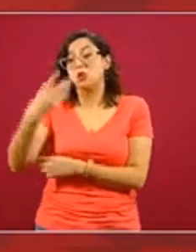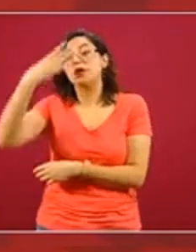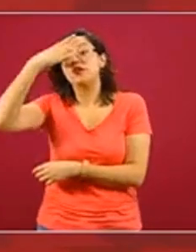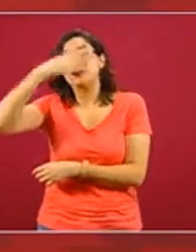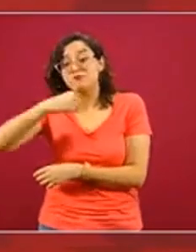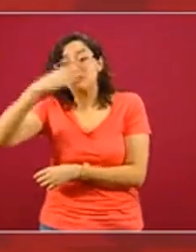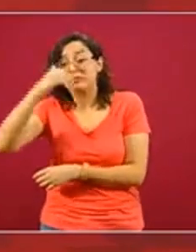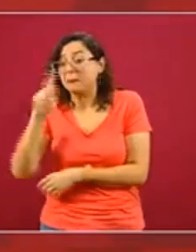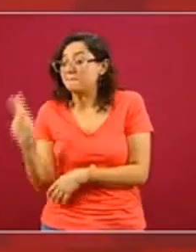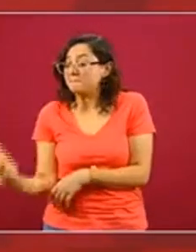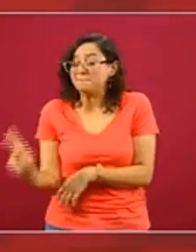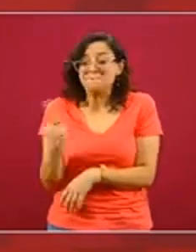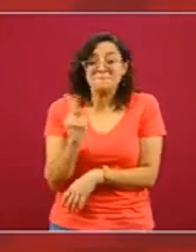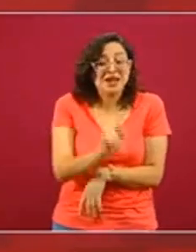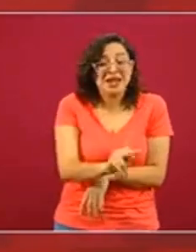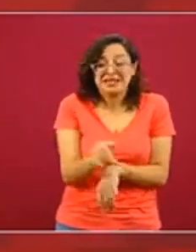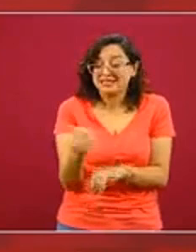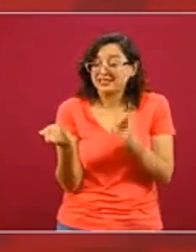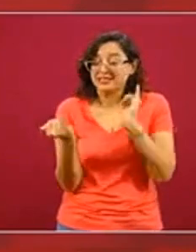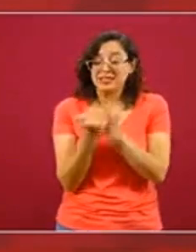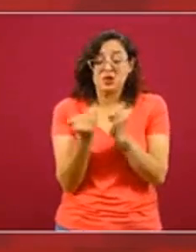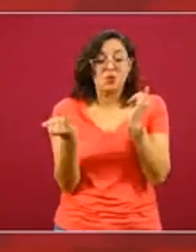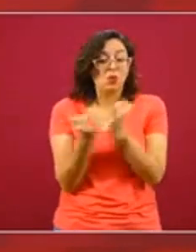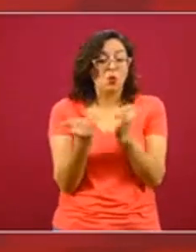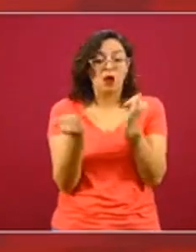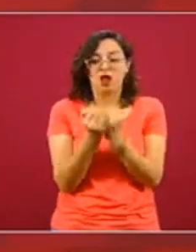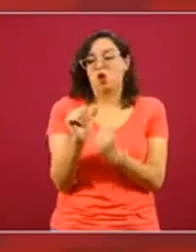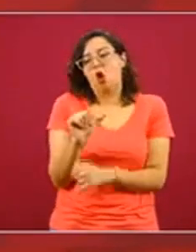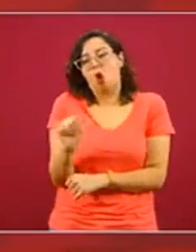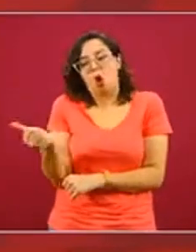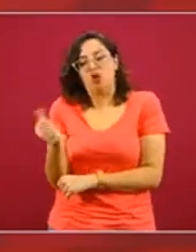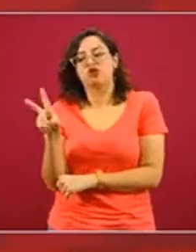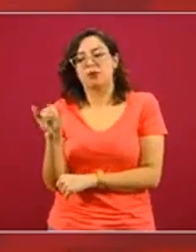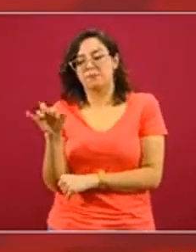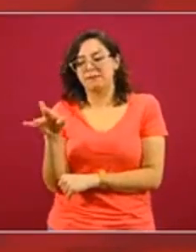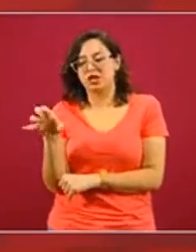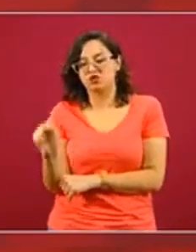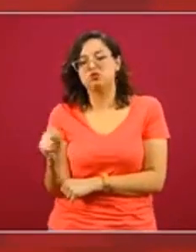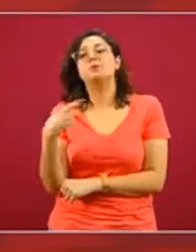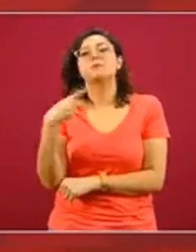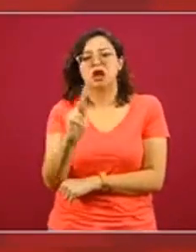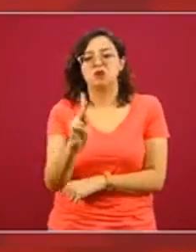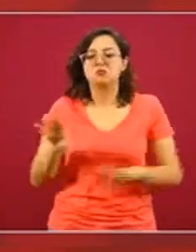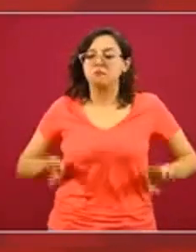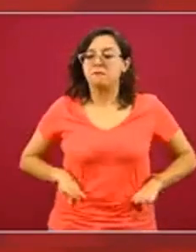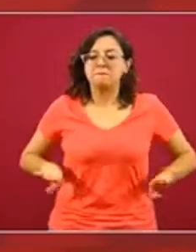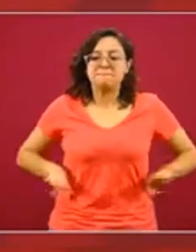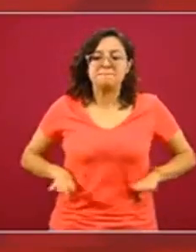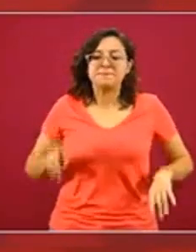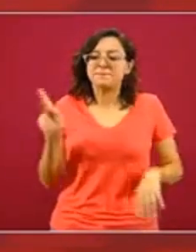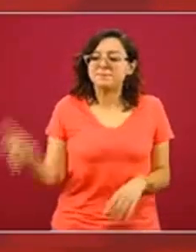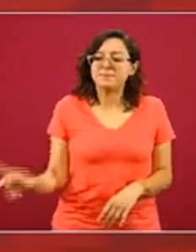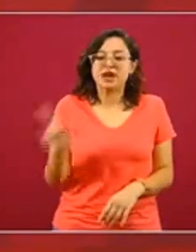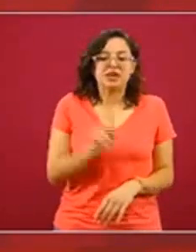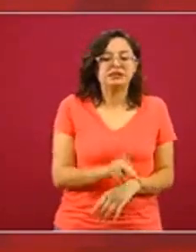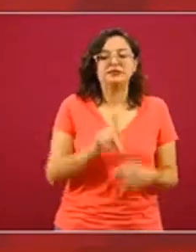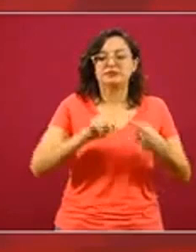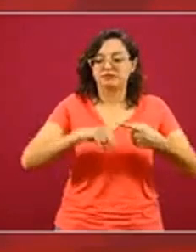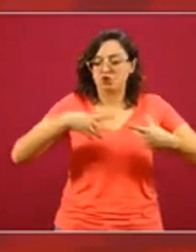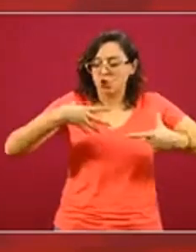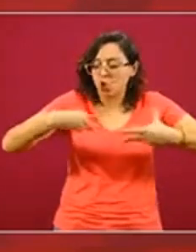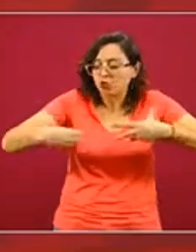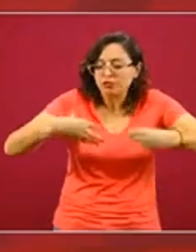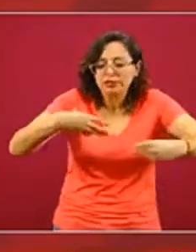muy semejante a COVID, causada por otro virus diferente, pero muy semejante en su modo de transmisión, en